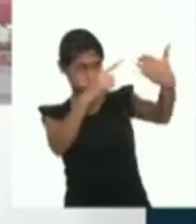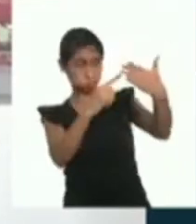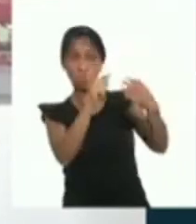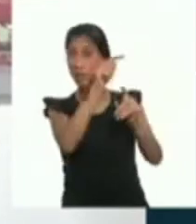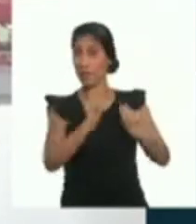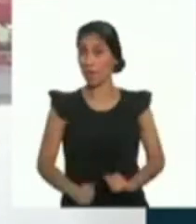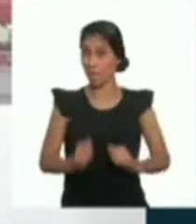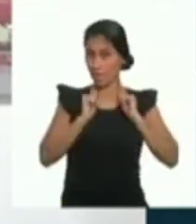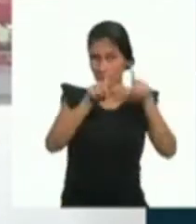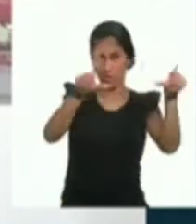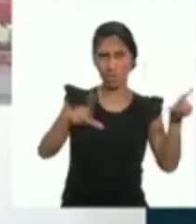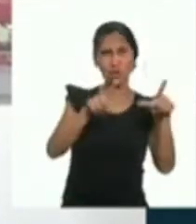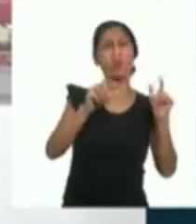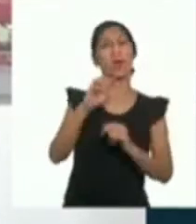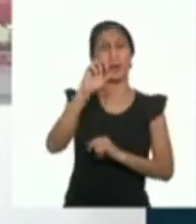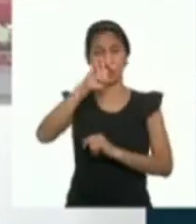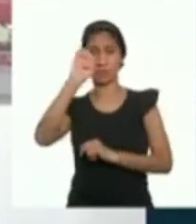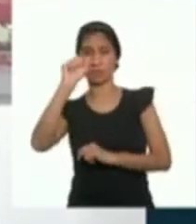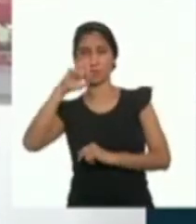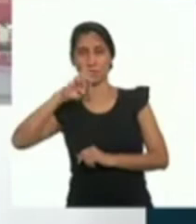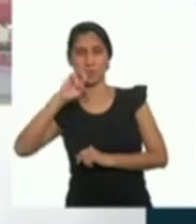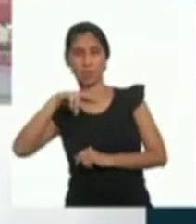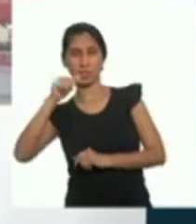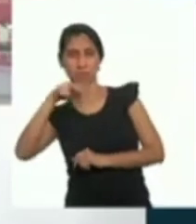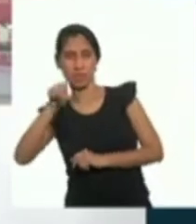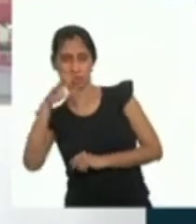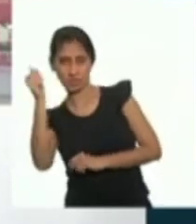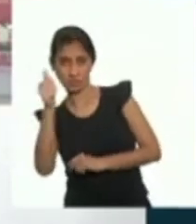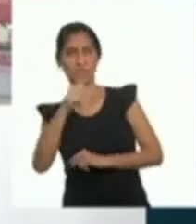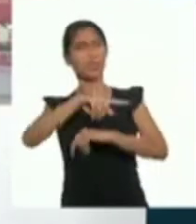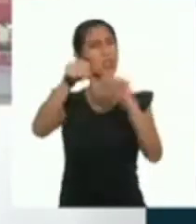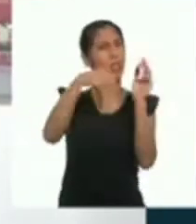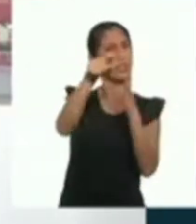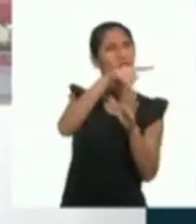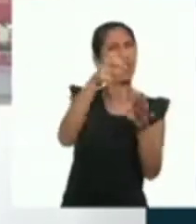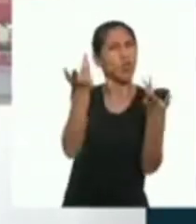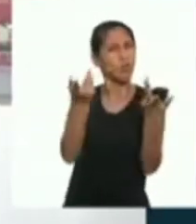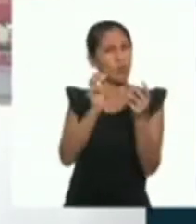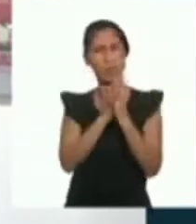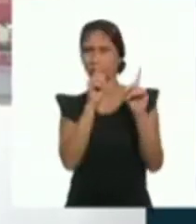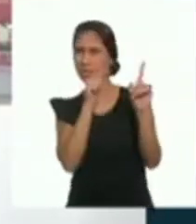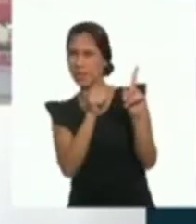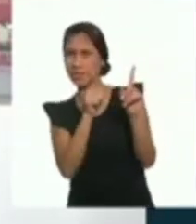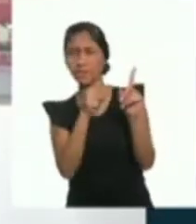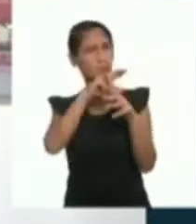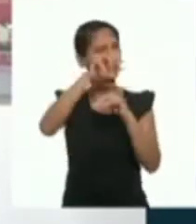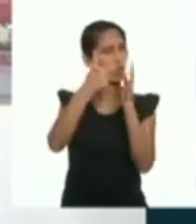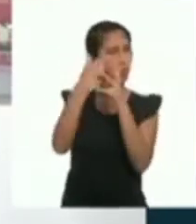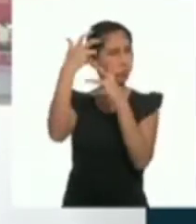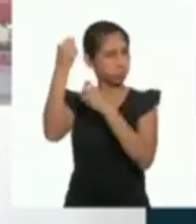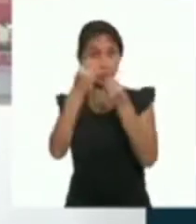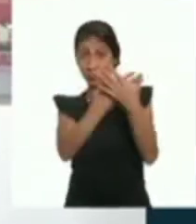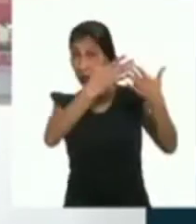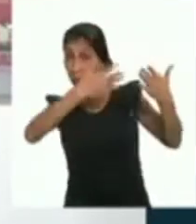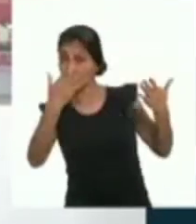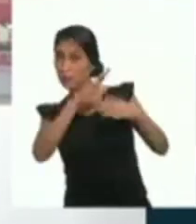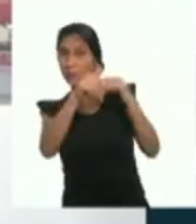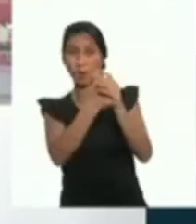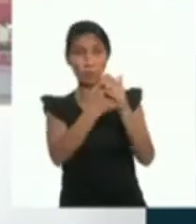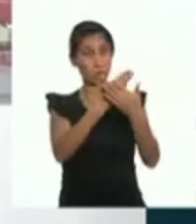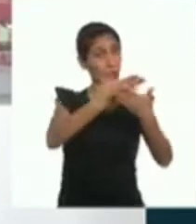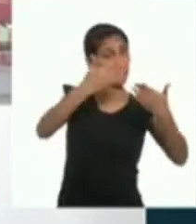está ubicada en Talmichaco, Tahuayo. Es la presidenta de la cooperativa Esperanza del Bosque, que aprovecha de manera sostenible los